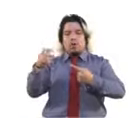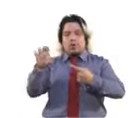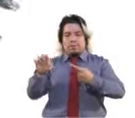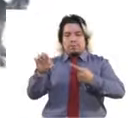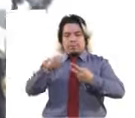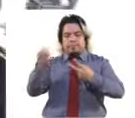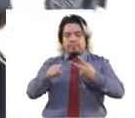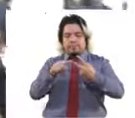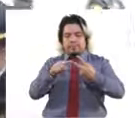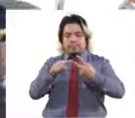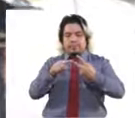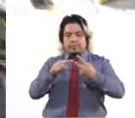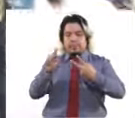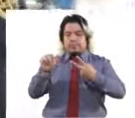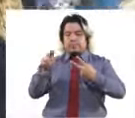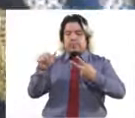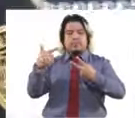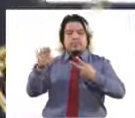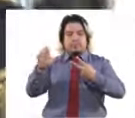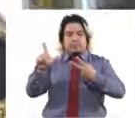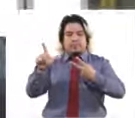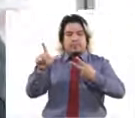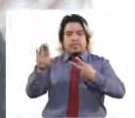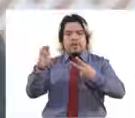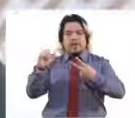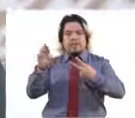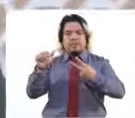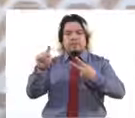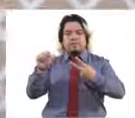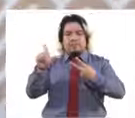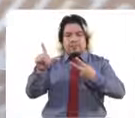Adolfo y Rangel Vega Cristal.